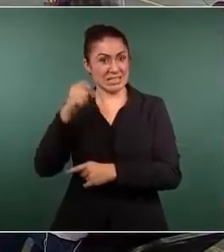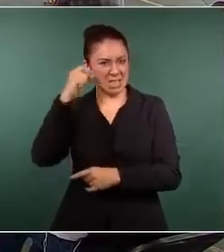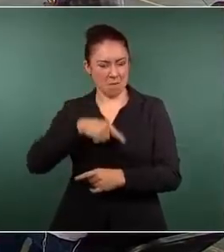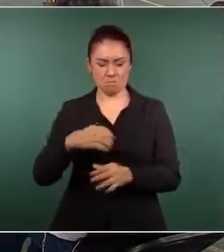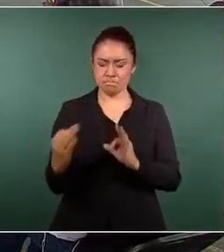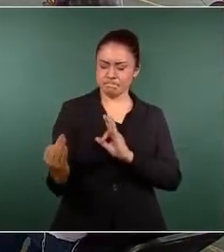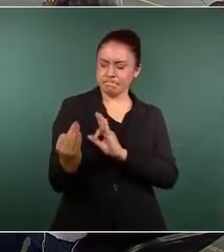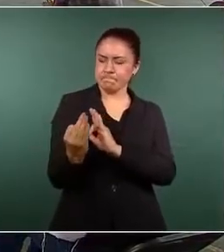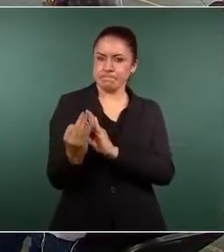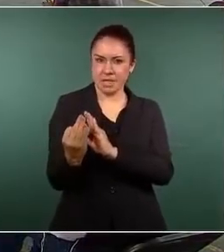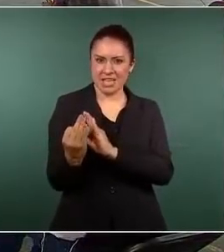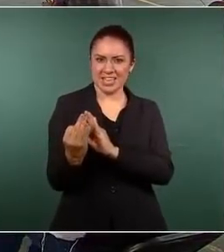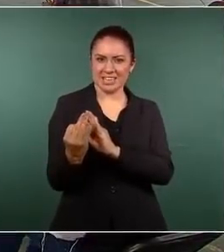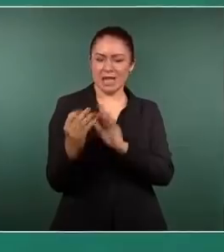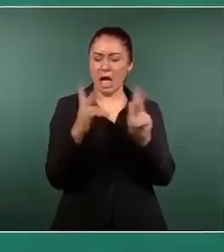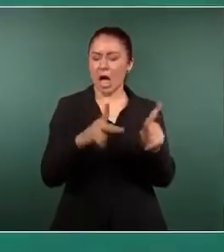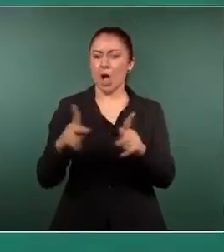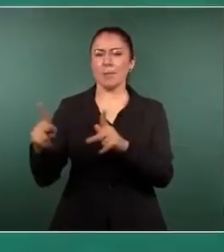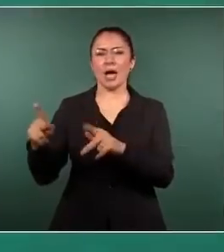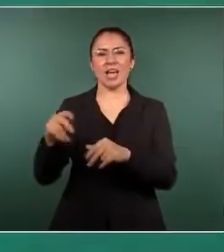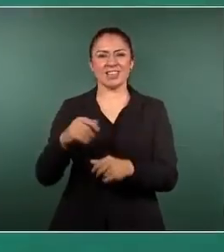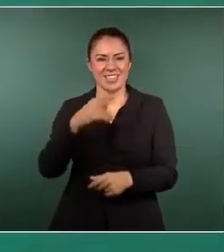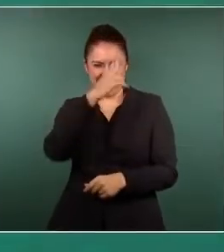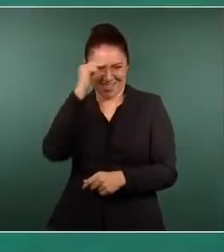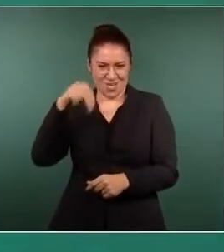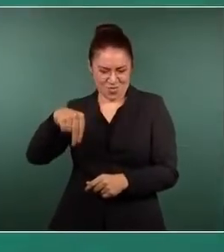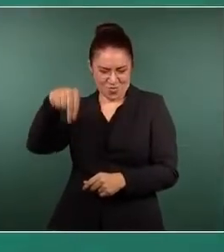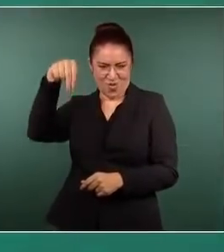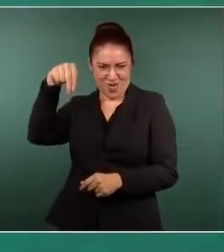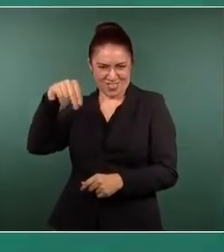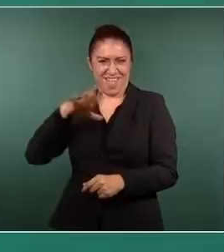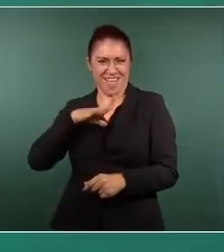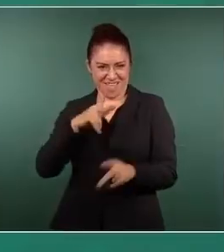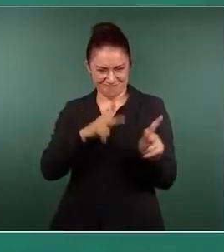playas del norte de nayarit